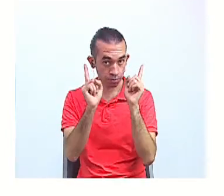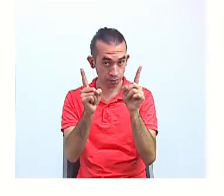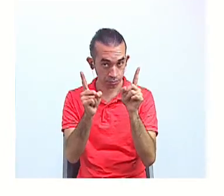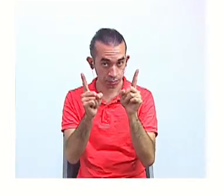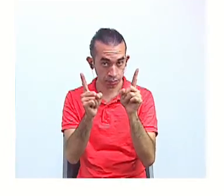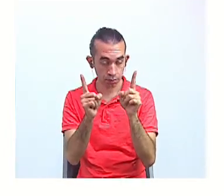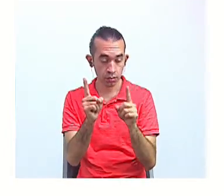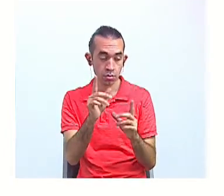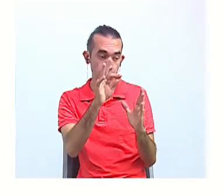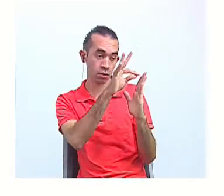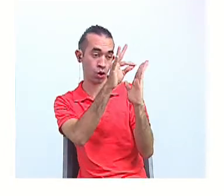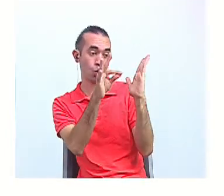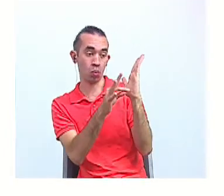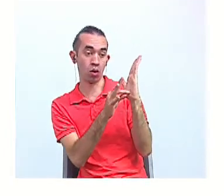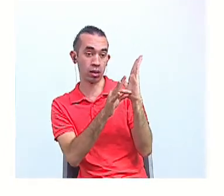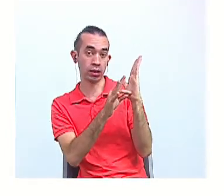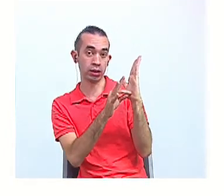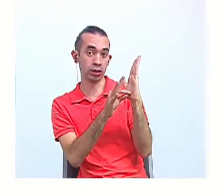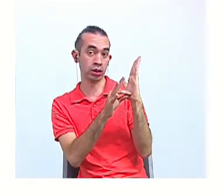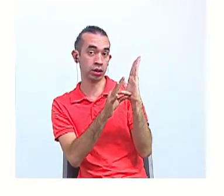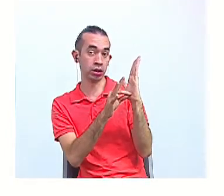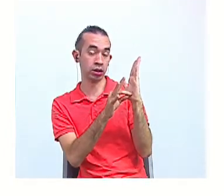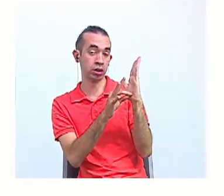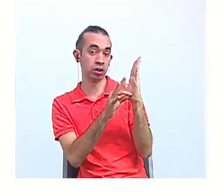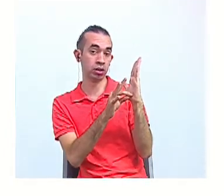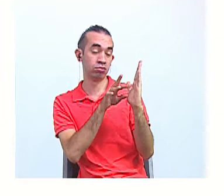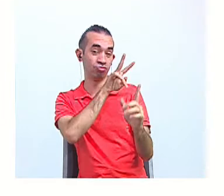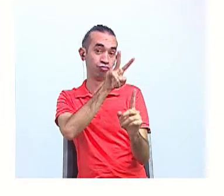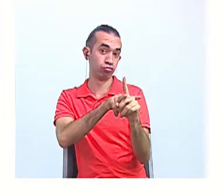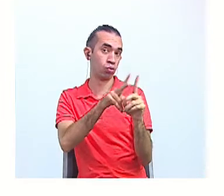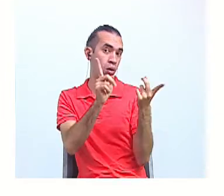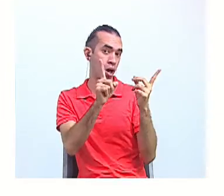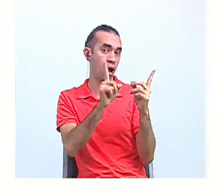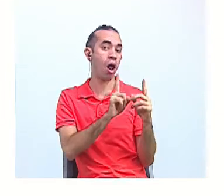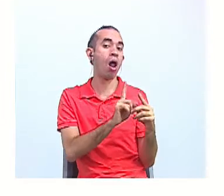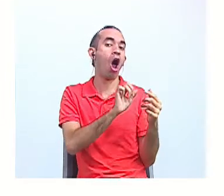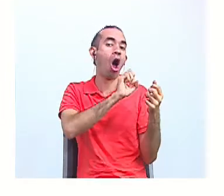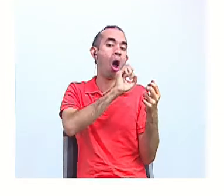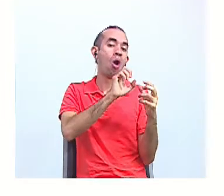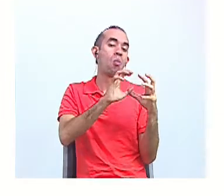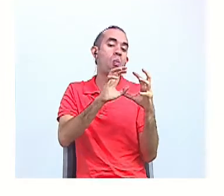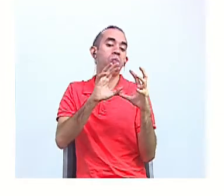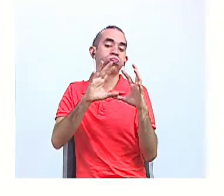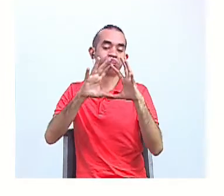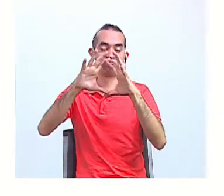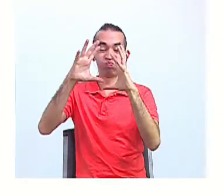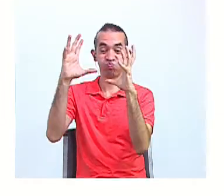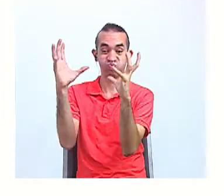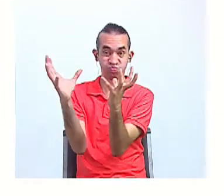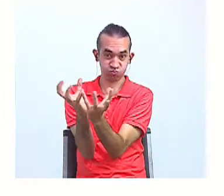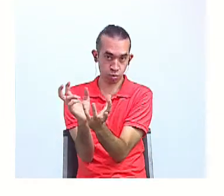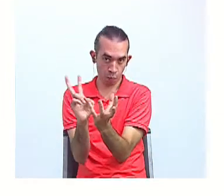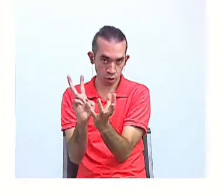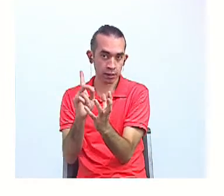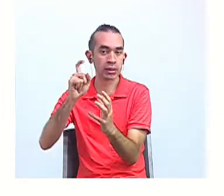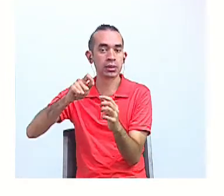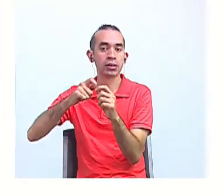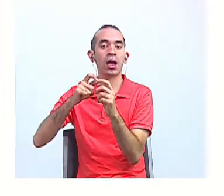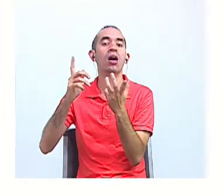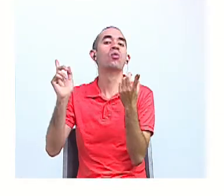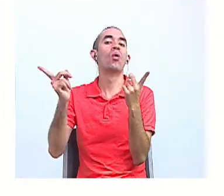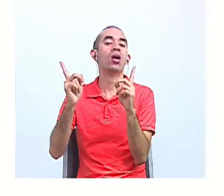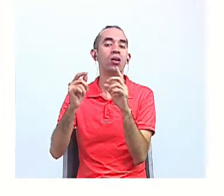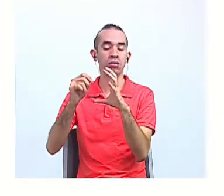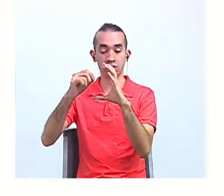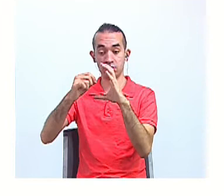la fórmula que necesitamos aplicar, que la fórmula del volumen de la esfera, requerimos el radio.